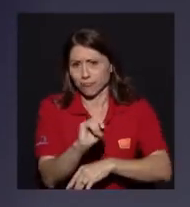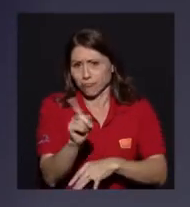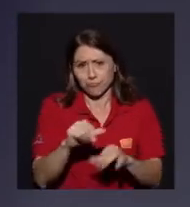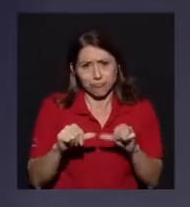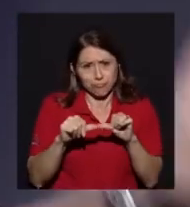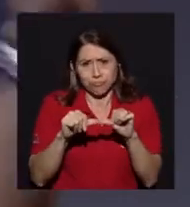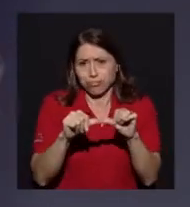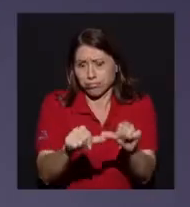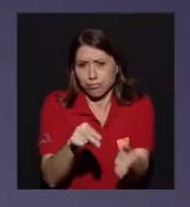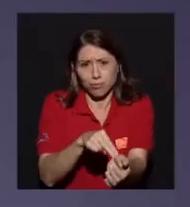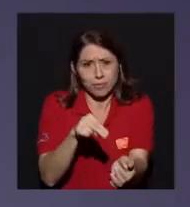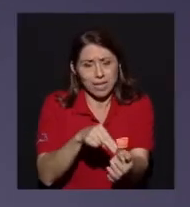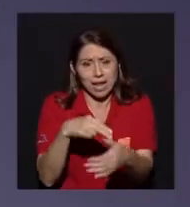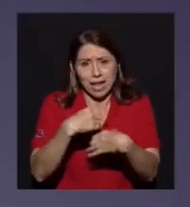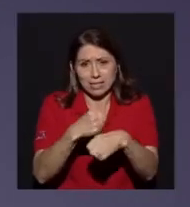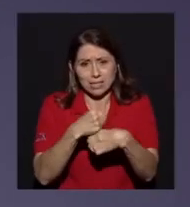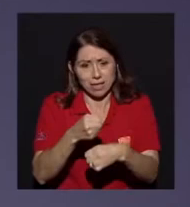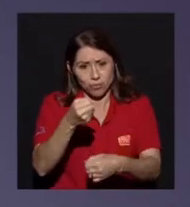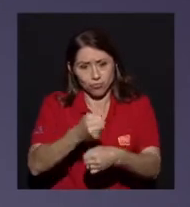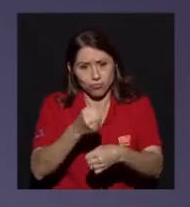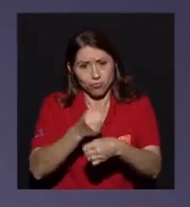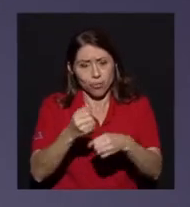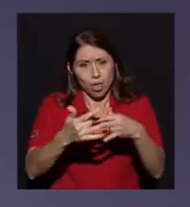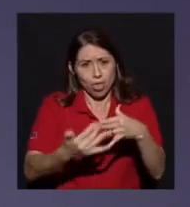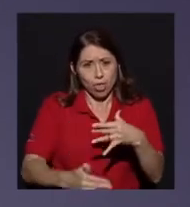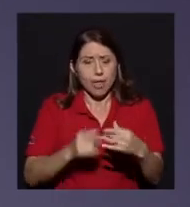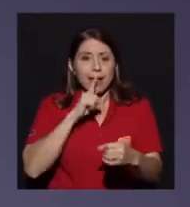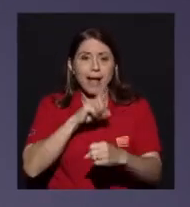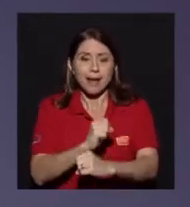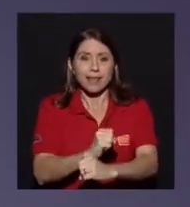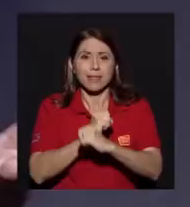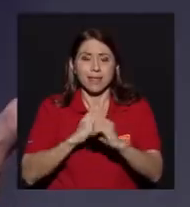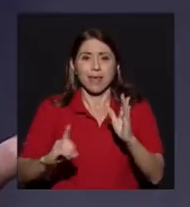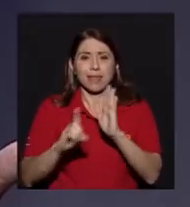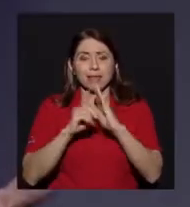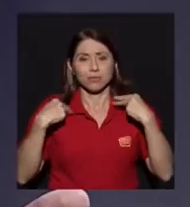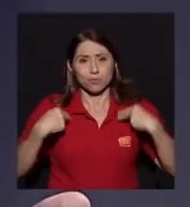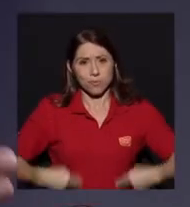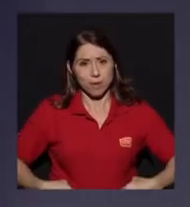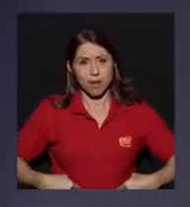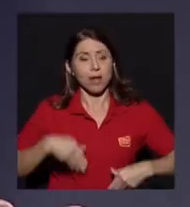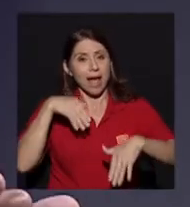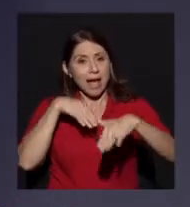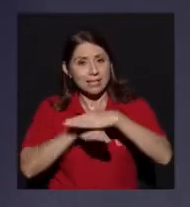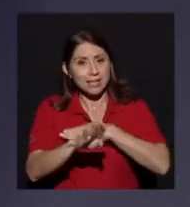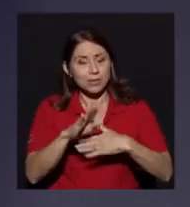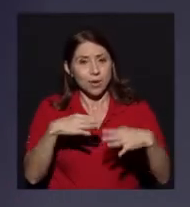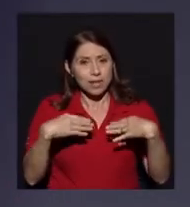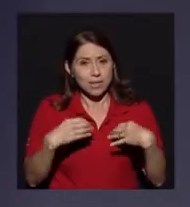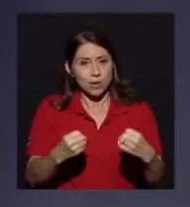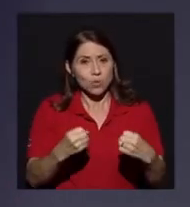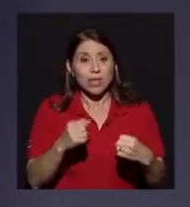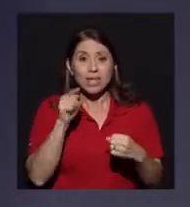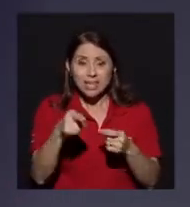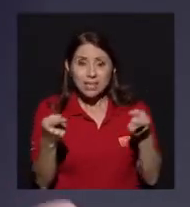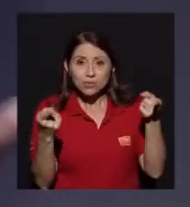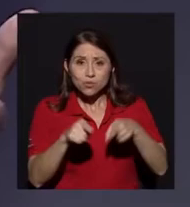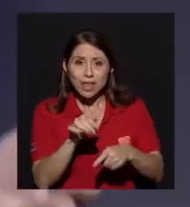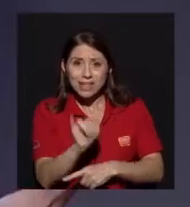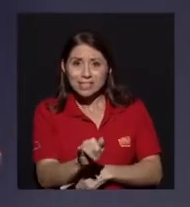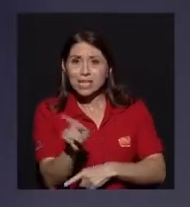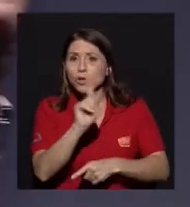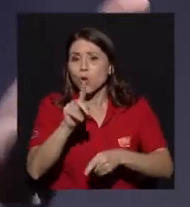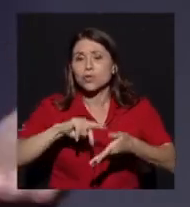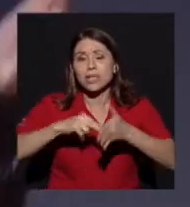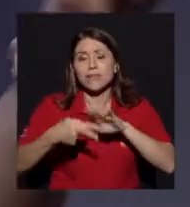transfusiones de sangre de una perspectiva de garantía de derechos humanos y de acceso a la salud y que eso suceda así no implica violentar la